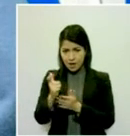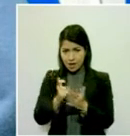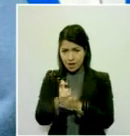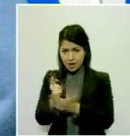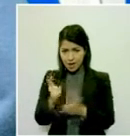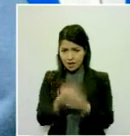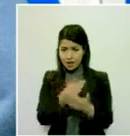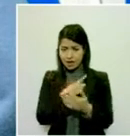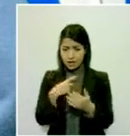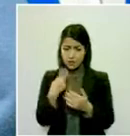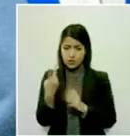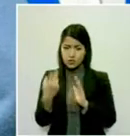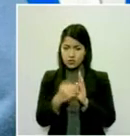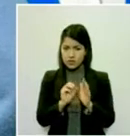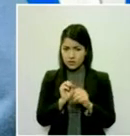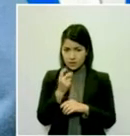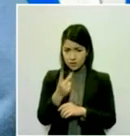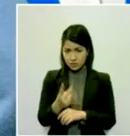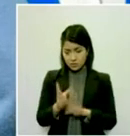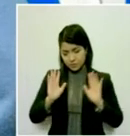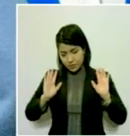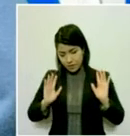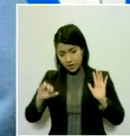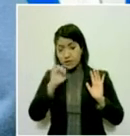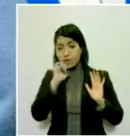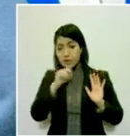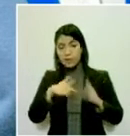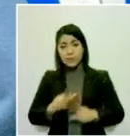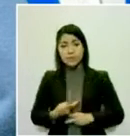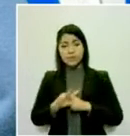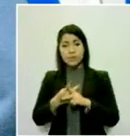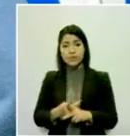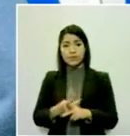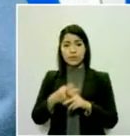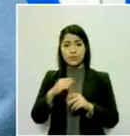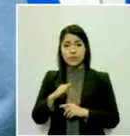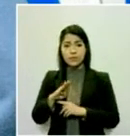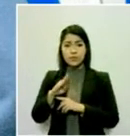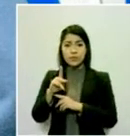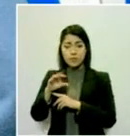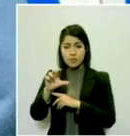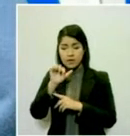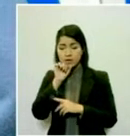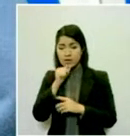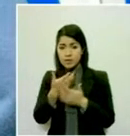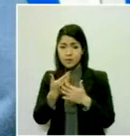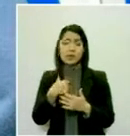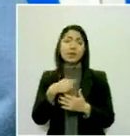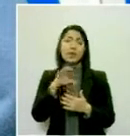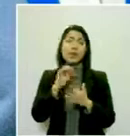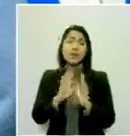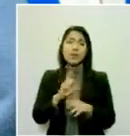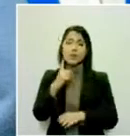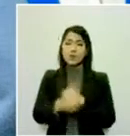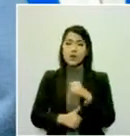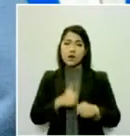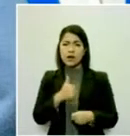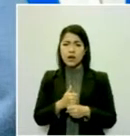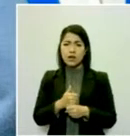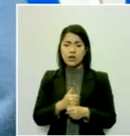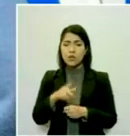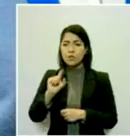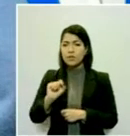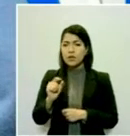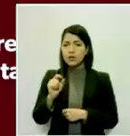el retroactivo 2022. Se dio también la prestación de COPEA, que es compensación extraordinaria anual por un monto